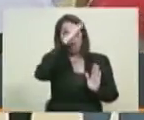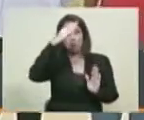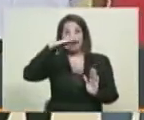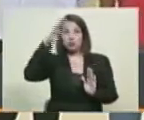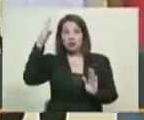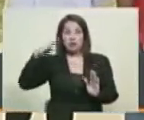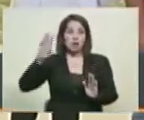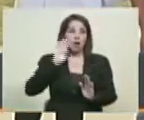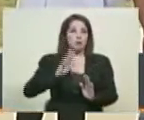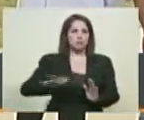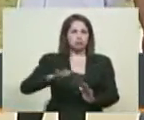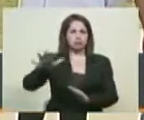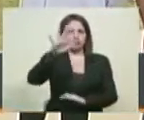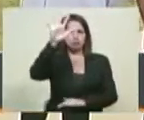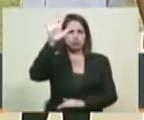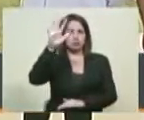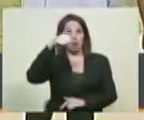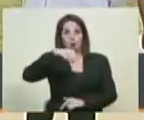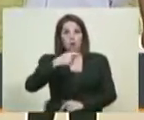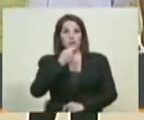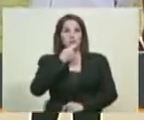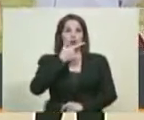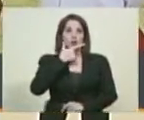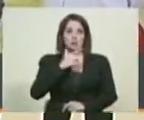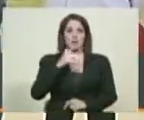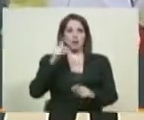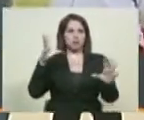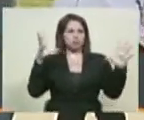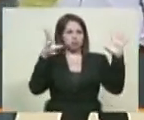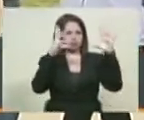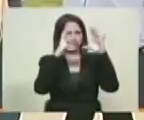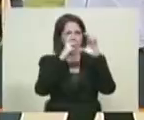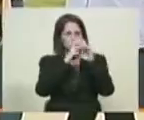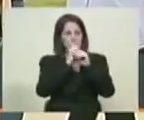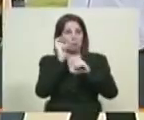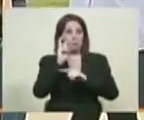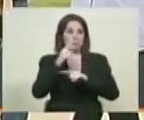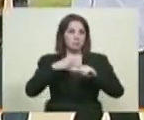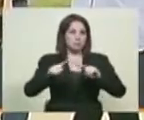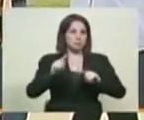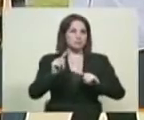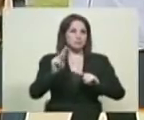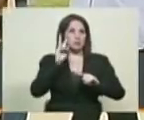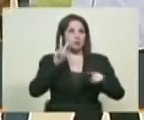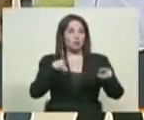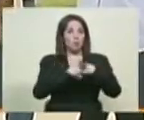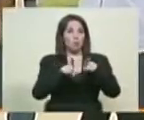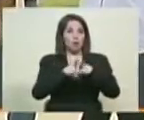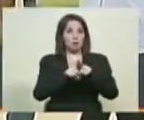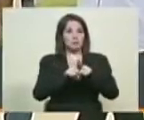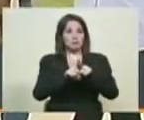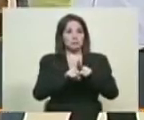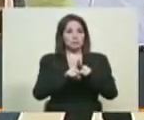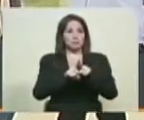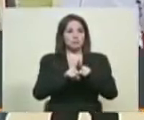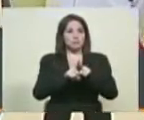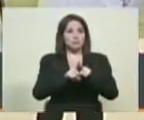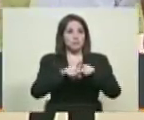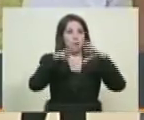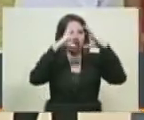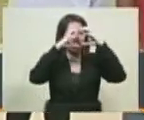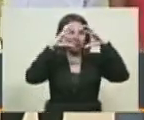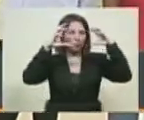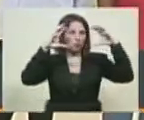el Guarayra Repano, hermosa. Hoy está nublada, ¿no? Abrazada por las